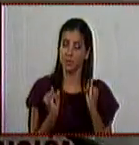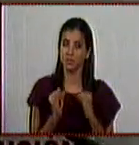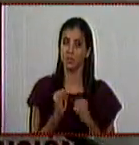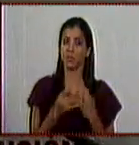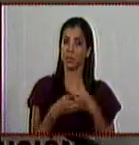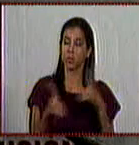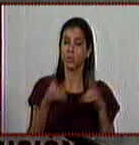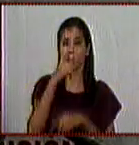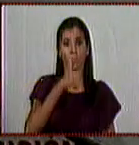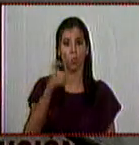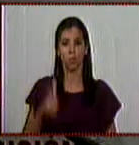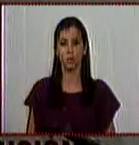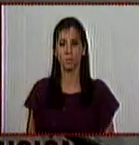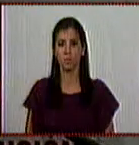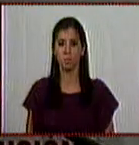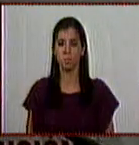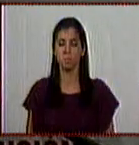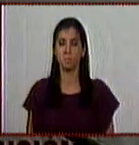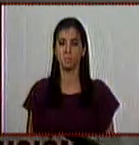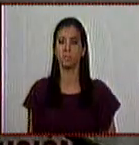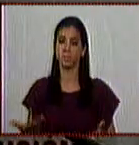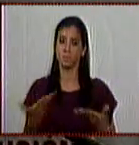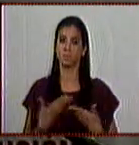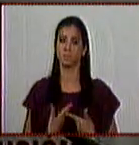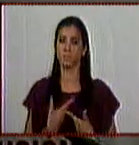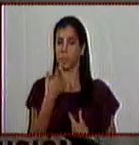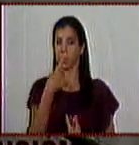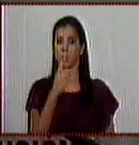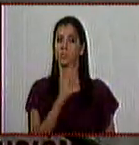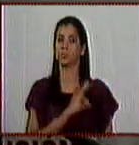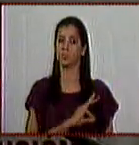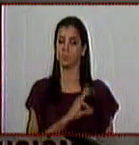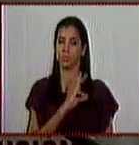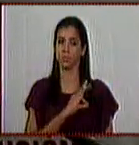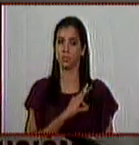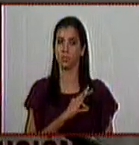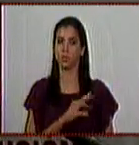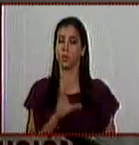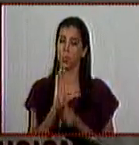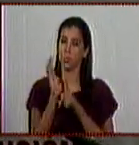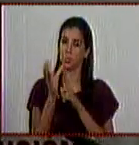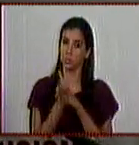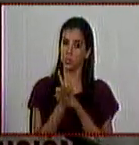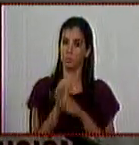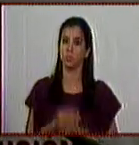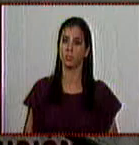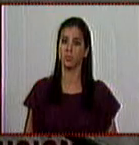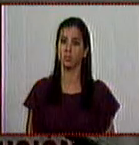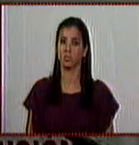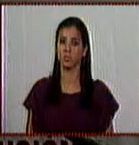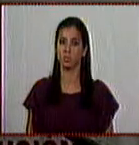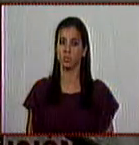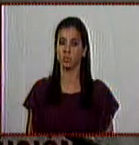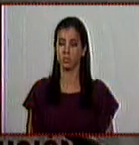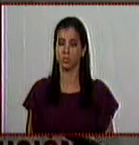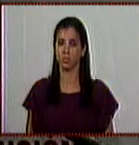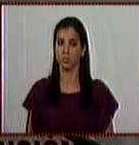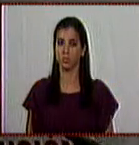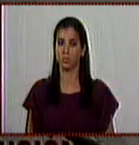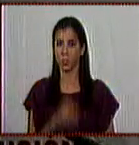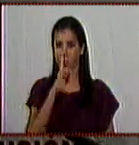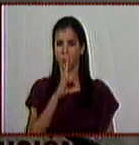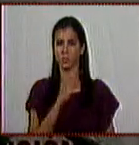popular que nos devuelva a una sociedad de la cultura entendida esta como una